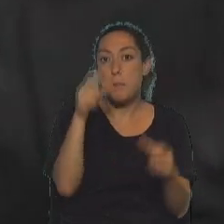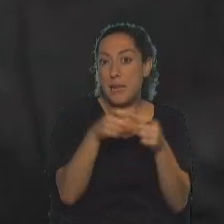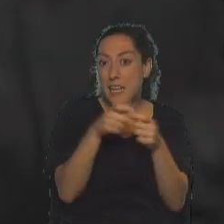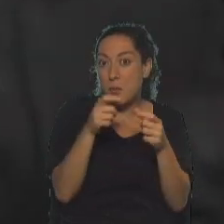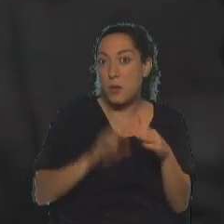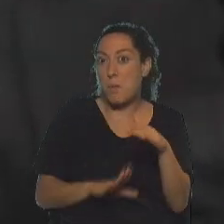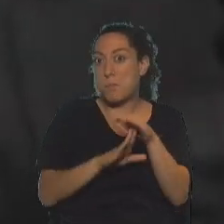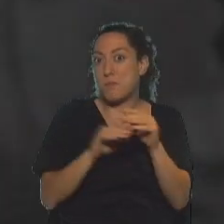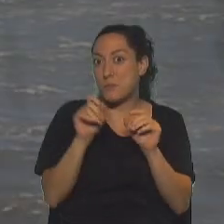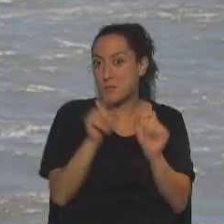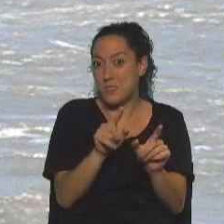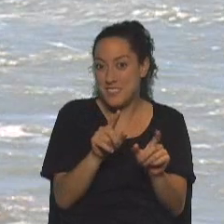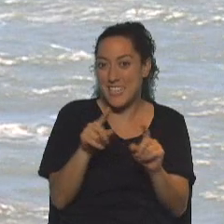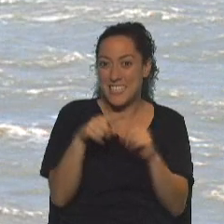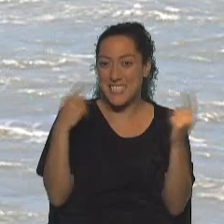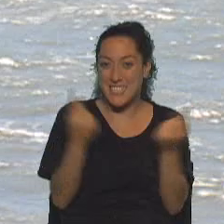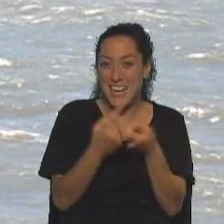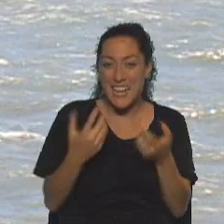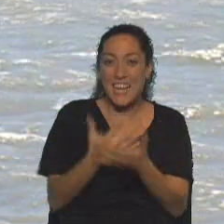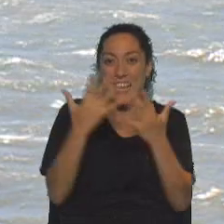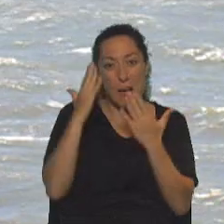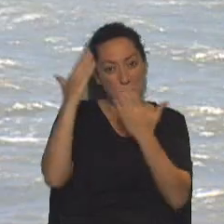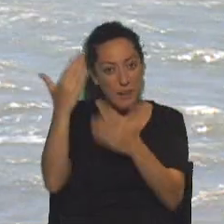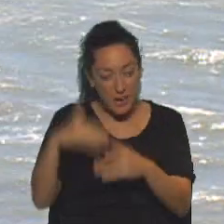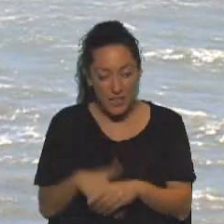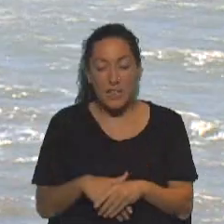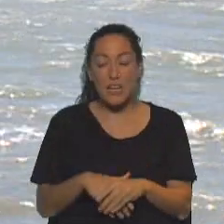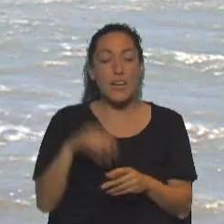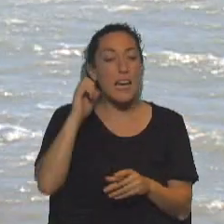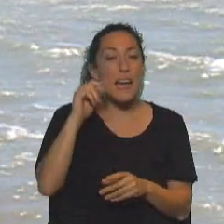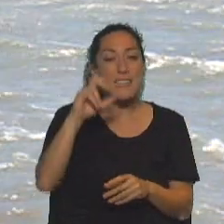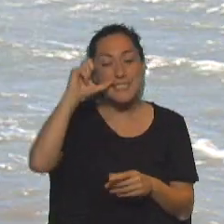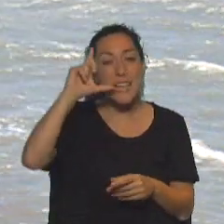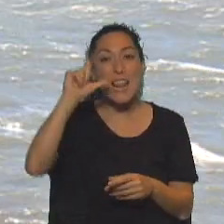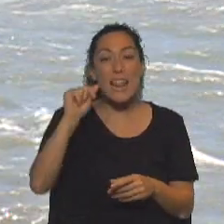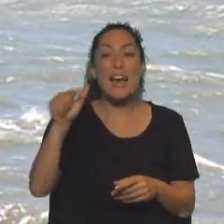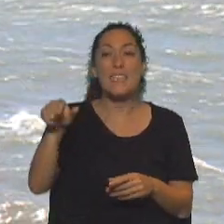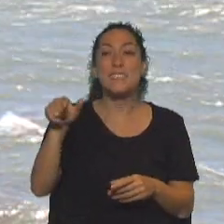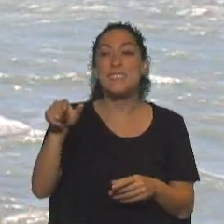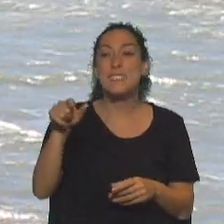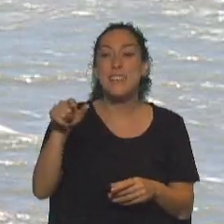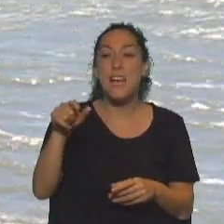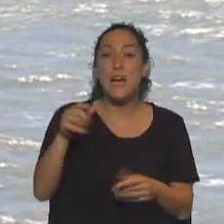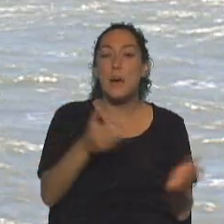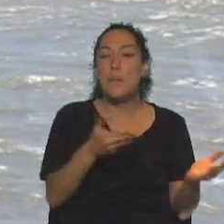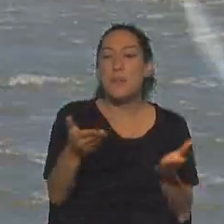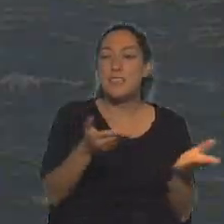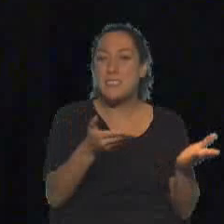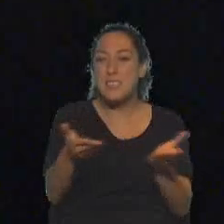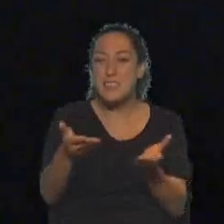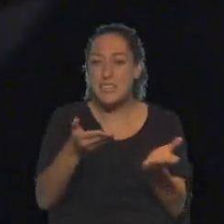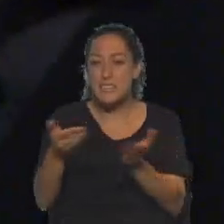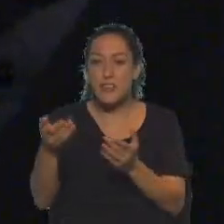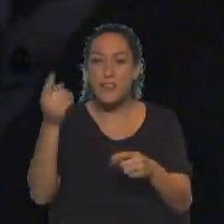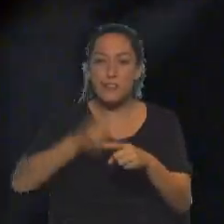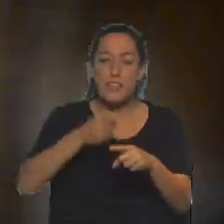pudo verla en una de las salas en el día del homenaje. Estuvimos con Graciela, que además fue acompañando la presentación de Las Fiestas, la película